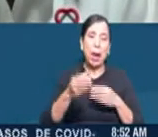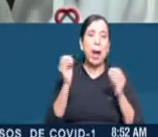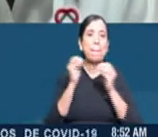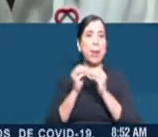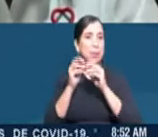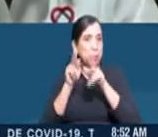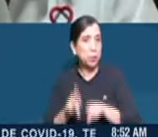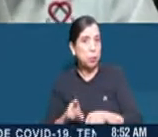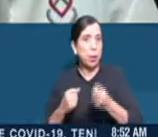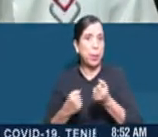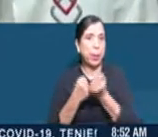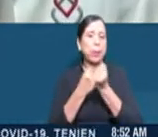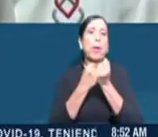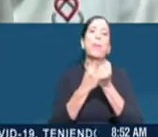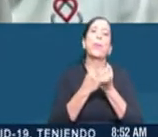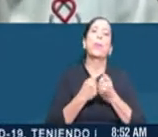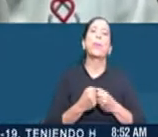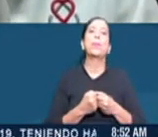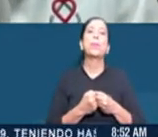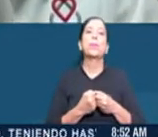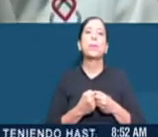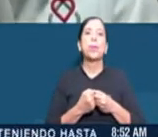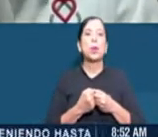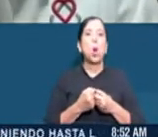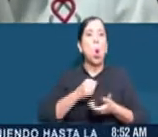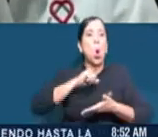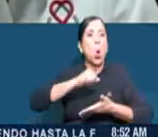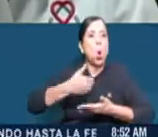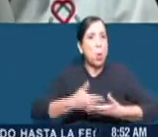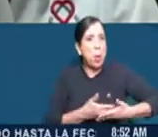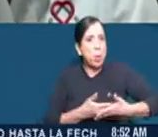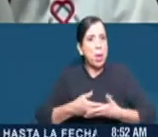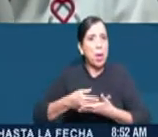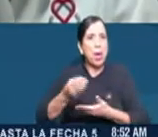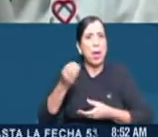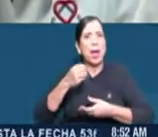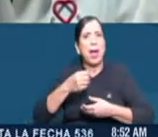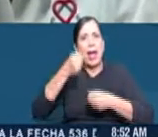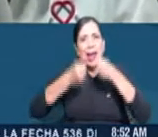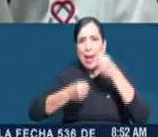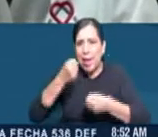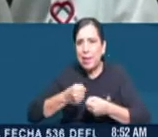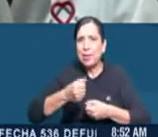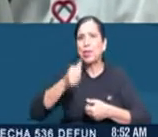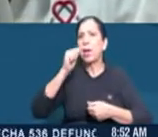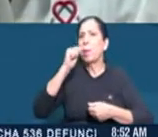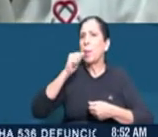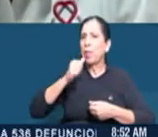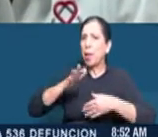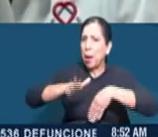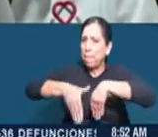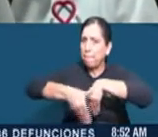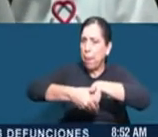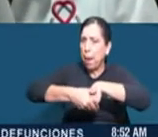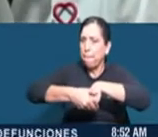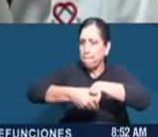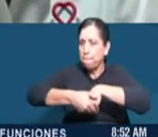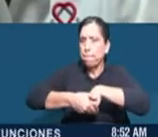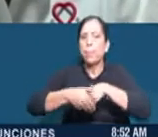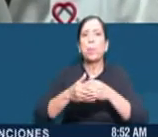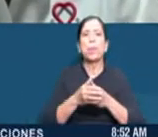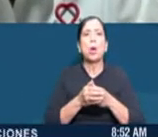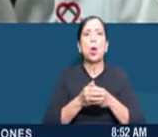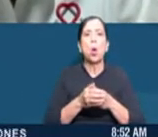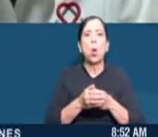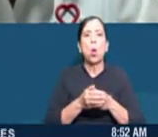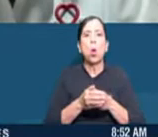personas para que nos apoyen con insumos para bebé, leches, mamaderas, pamper, o ella, la señora que se